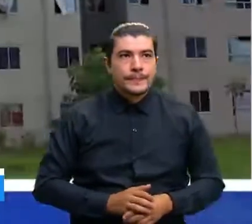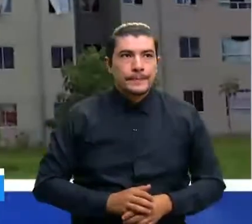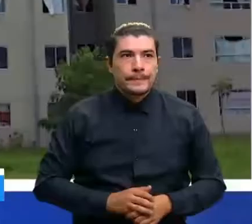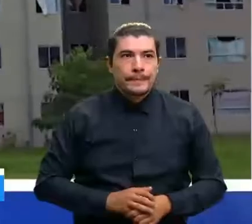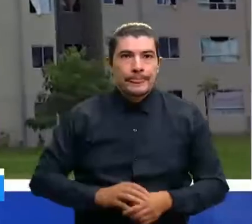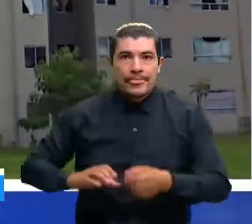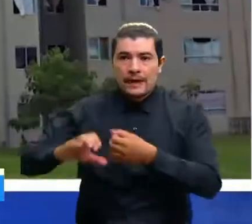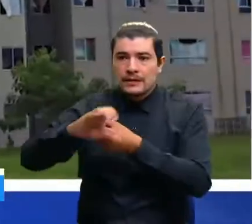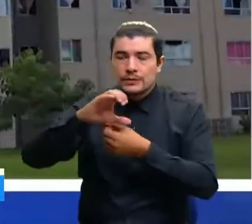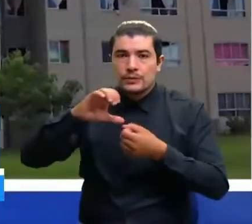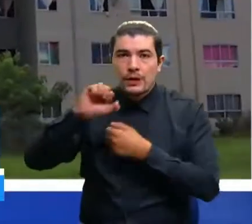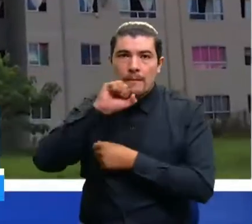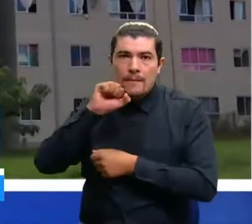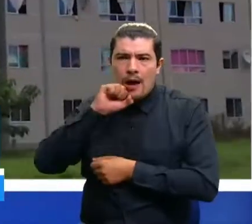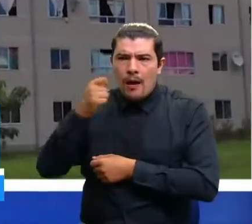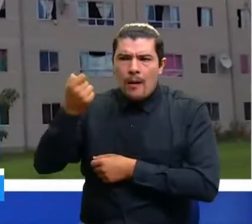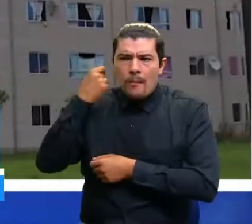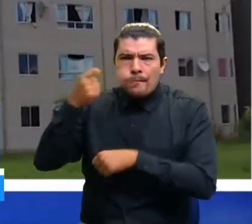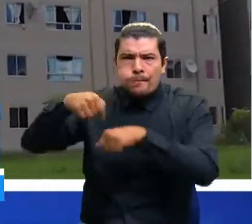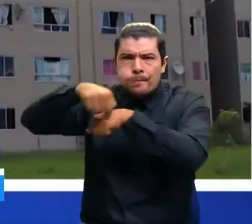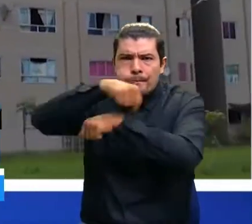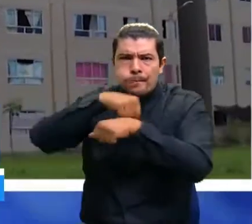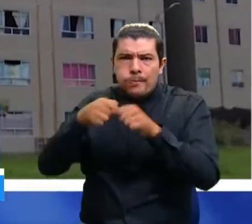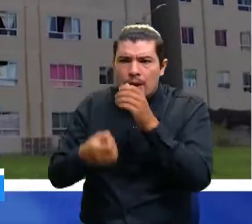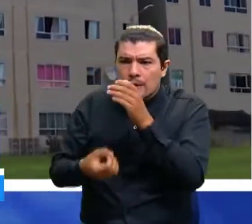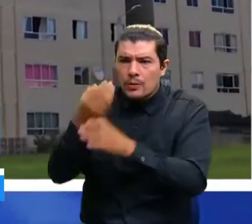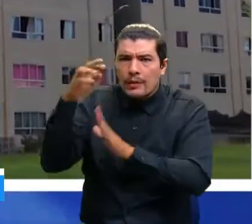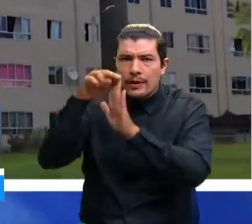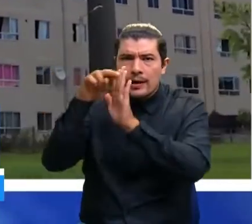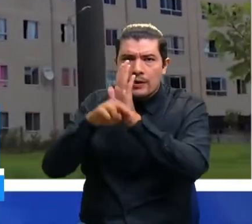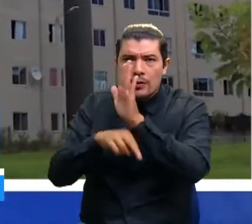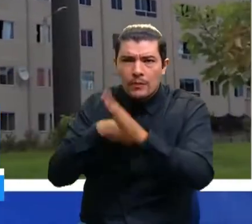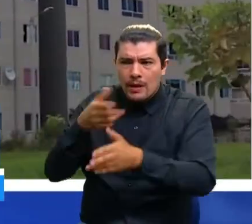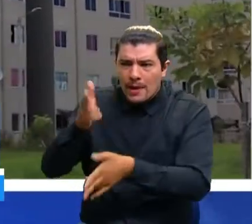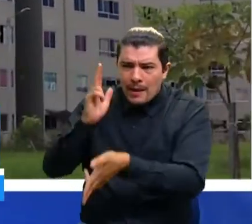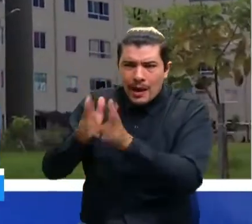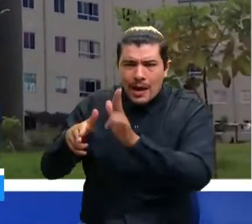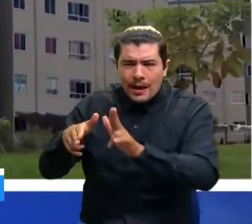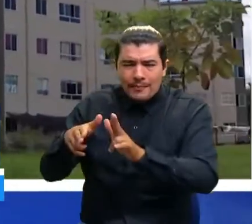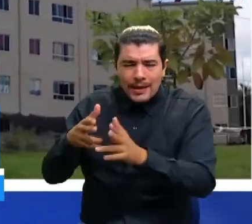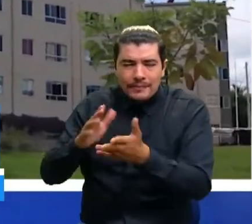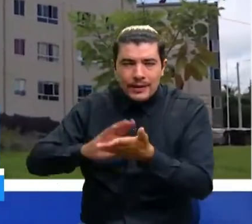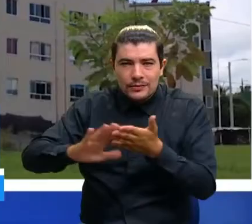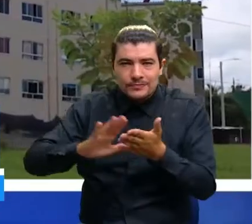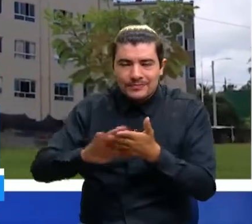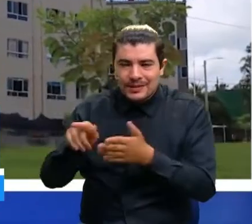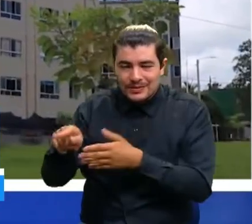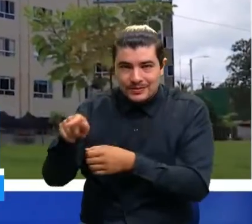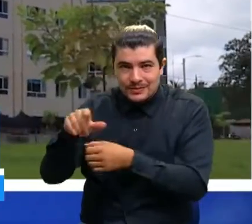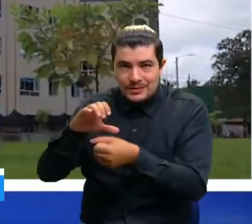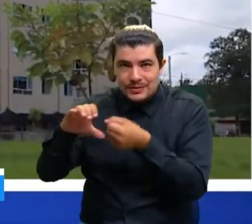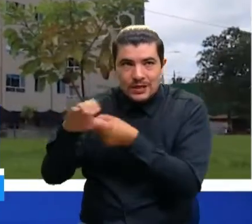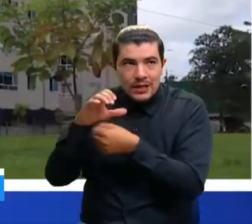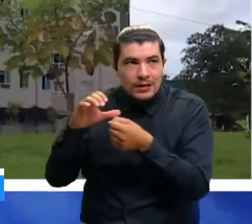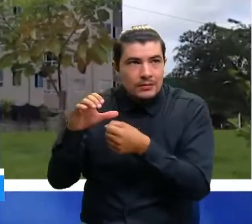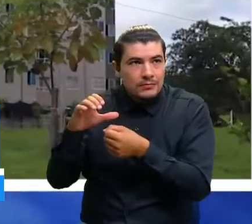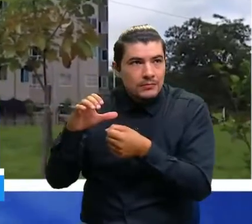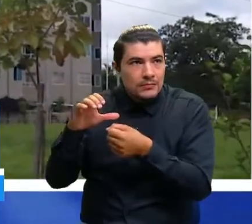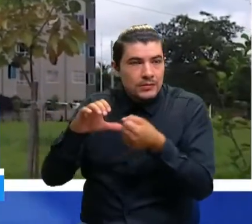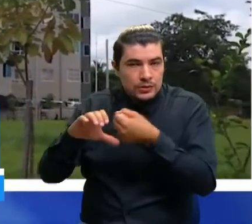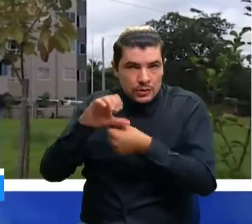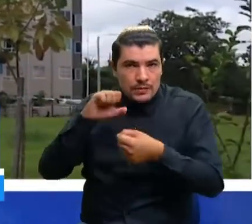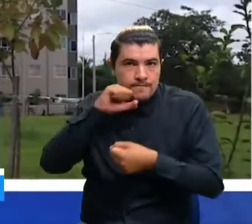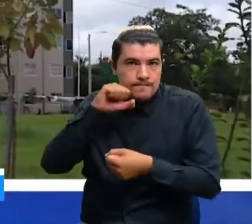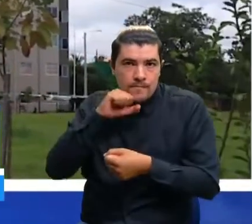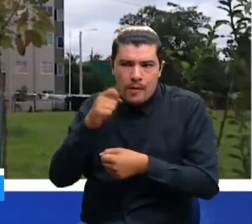En Barranca Bermeja, en las últimas horas, se registró un nuevo hecho sicarial. Esto fue en el sector de Terrazas del Puerto, comuna 7 de